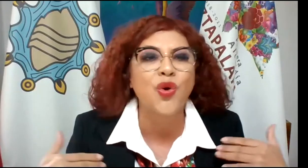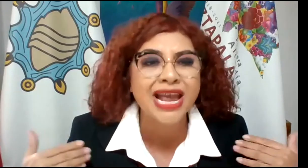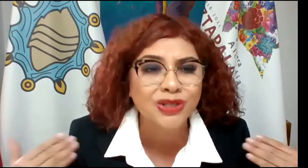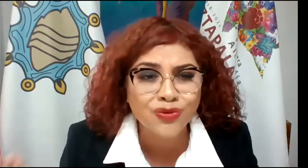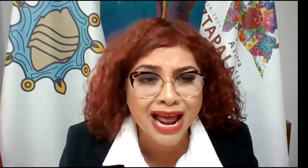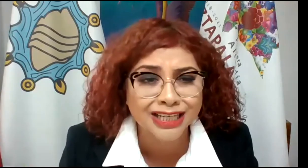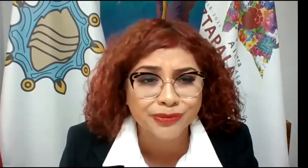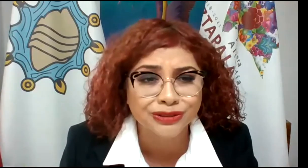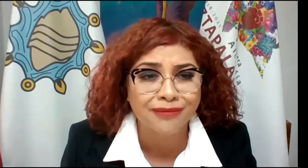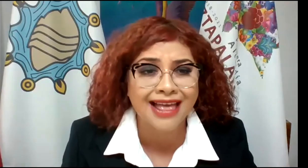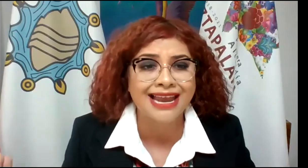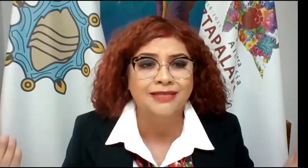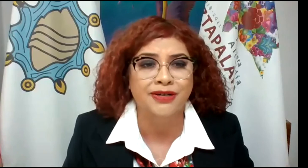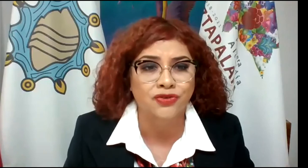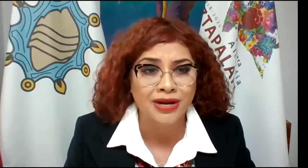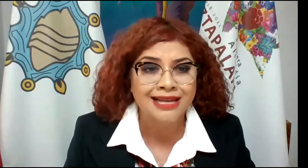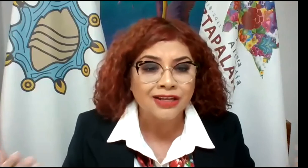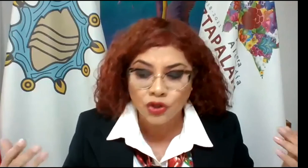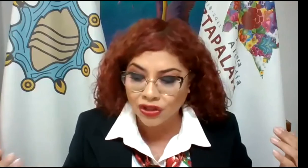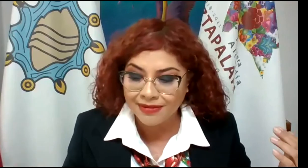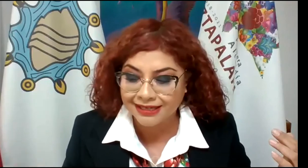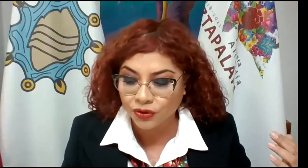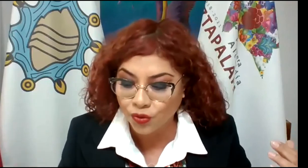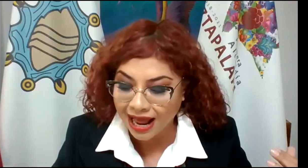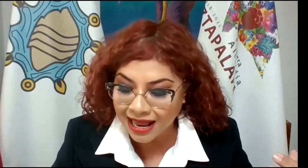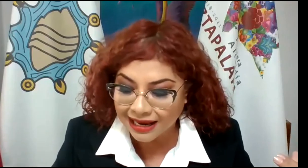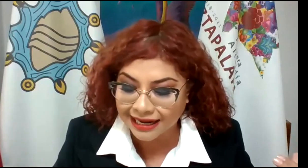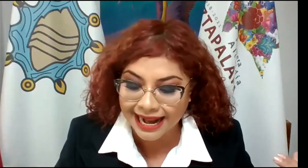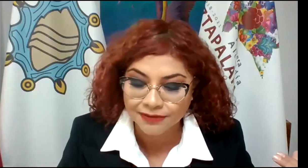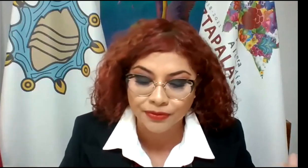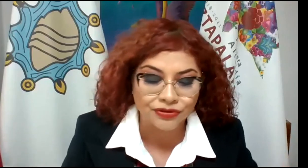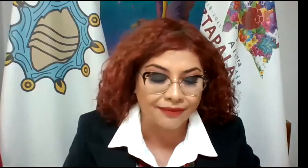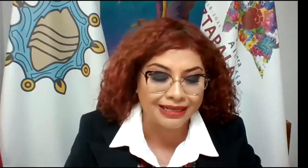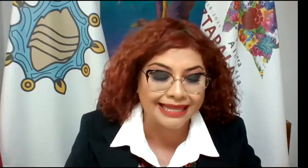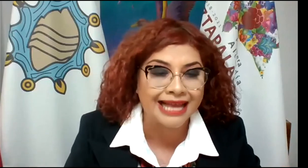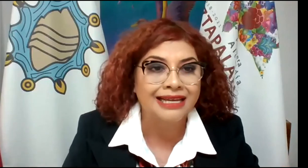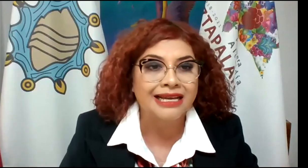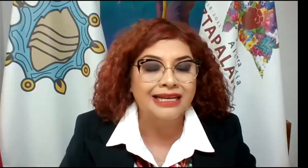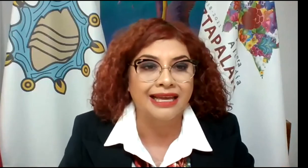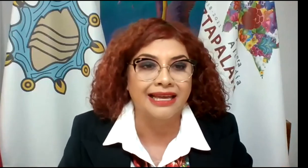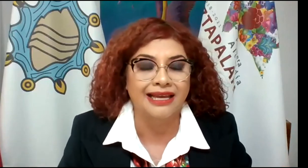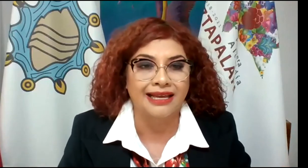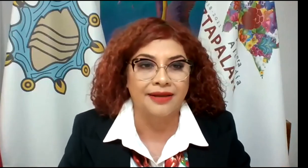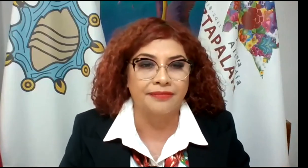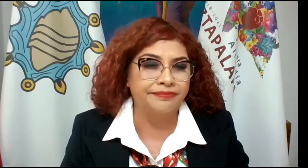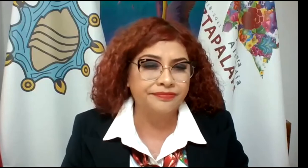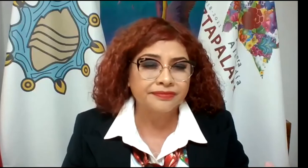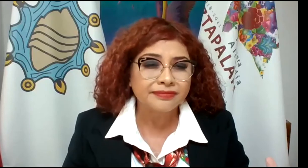gobierno, no es una responsabilidad de las personas, no debe ser una responsabilidad